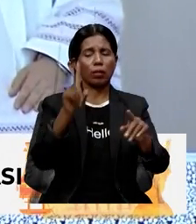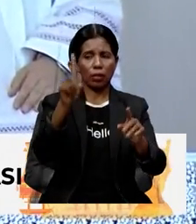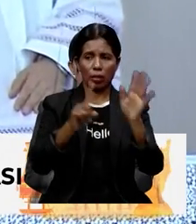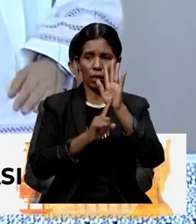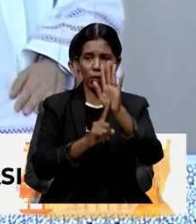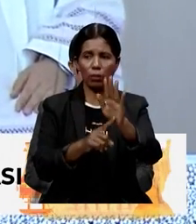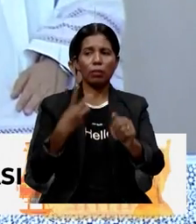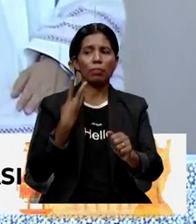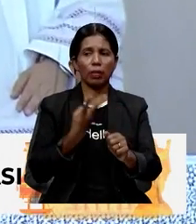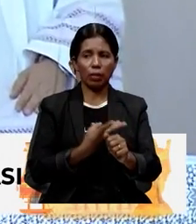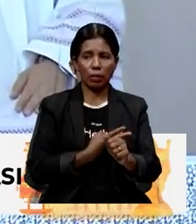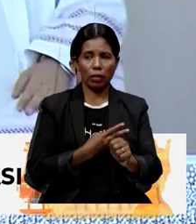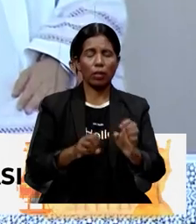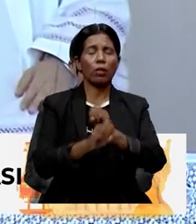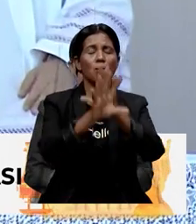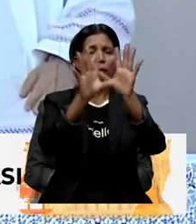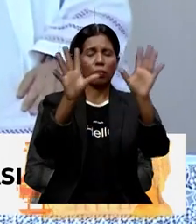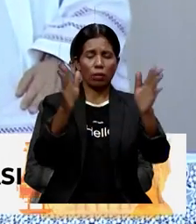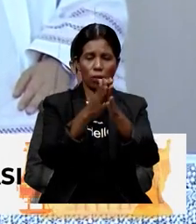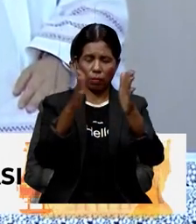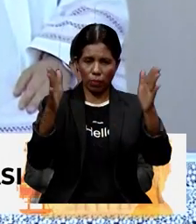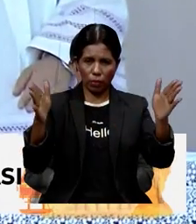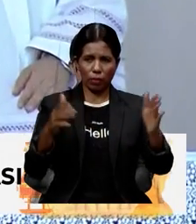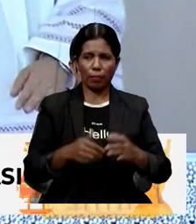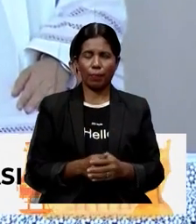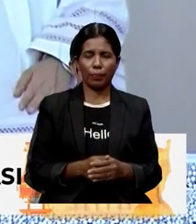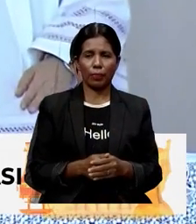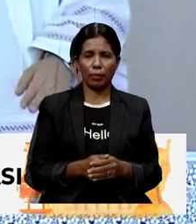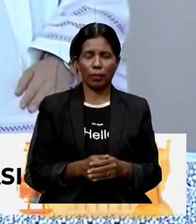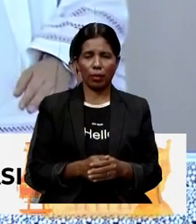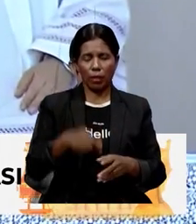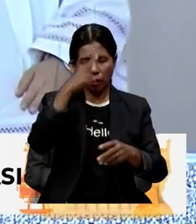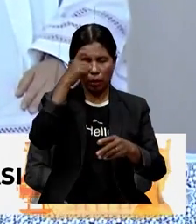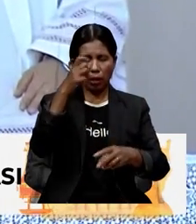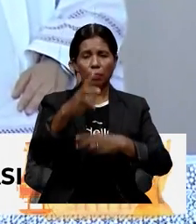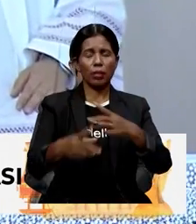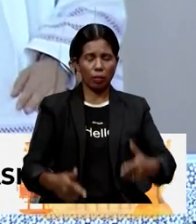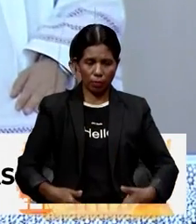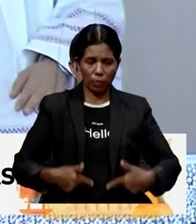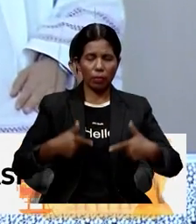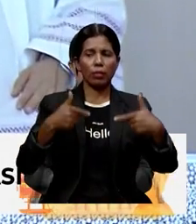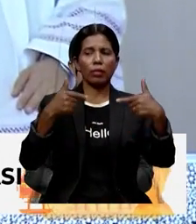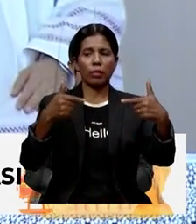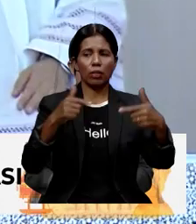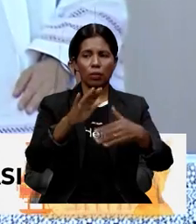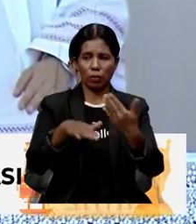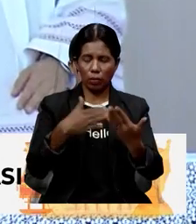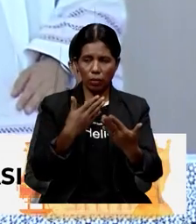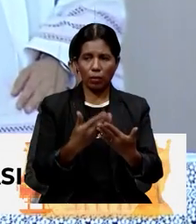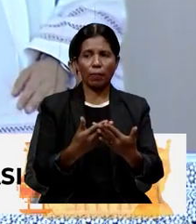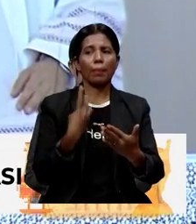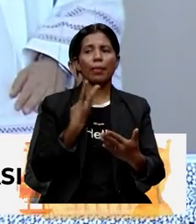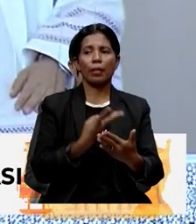turu ba ita Roma no ida bot liu dog. Tamba y amoris ne ni apu tomak.